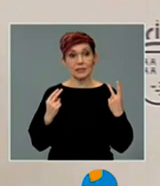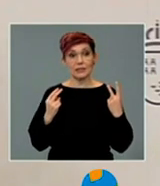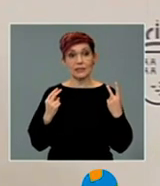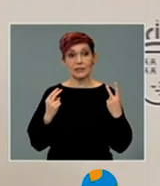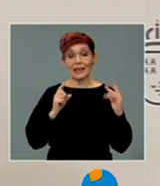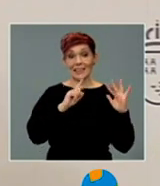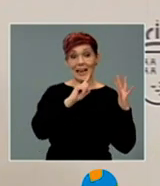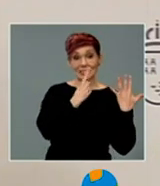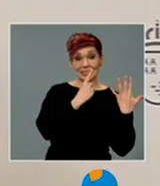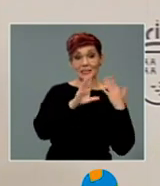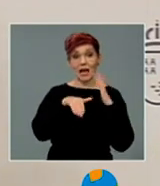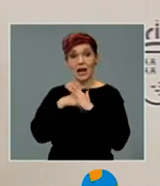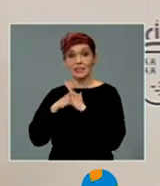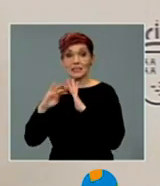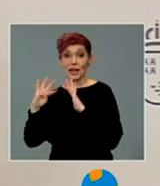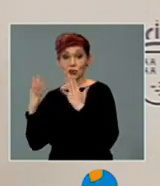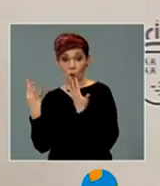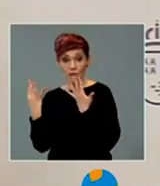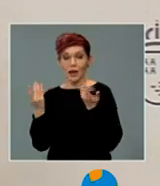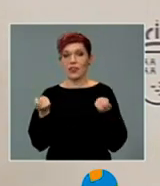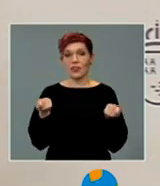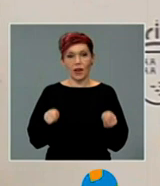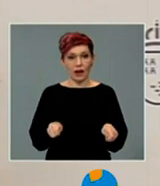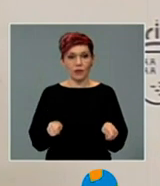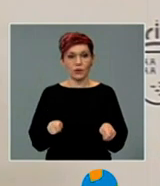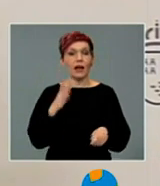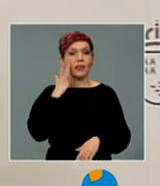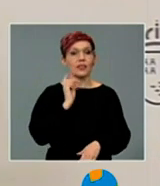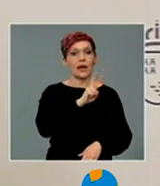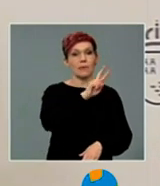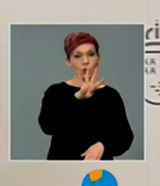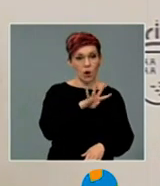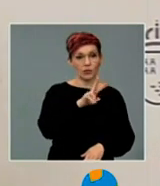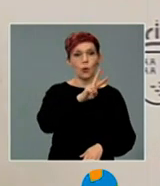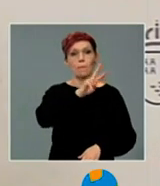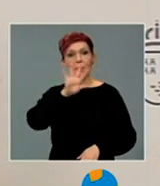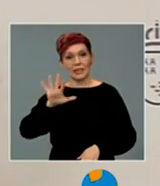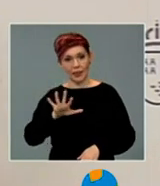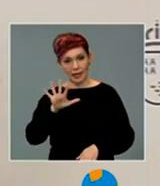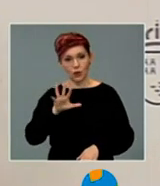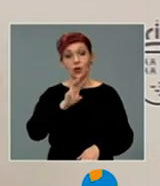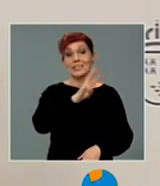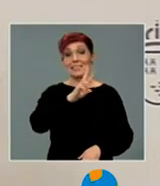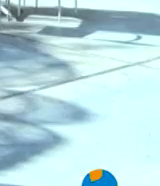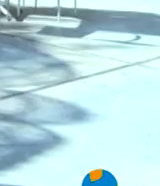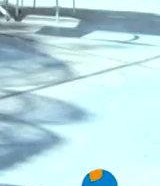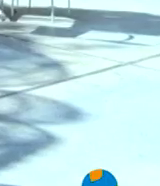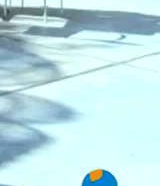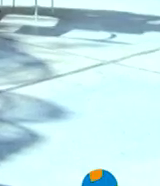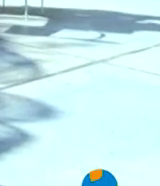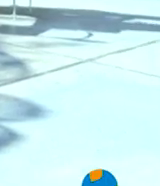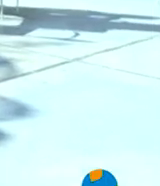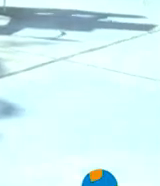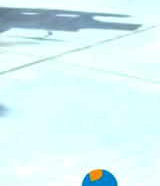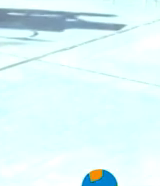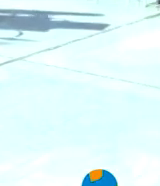a 21 horas los días 24 25 31 de diciembre y 1 de enero el objetivo